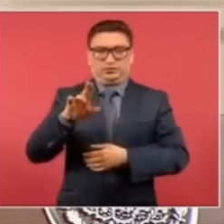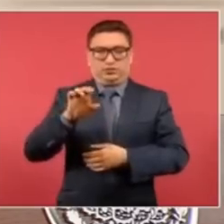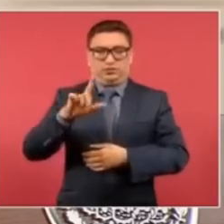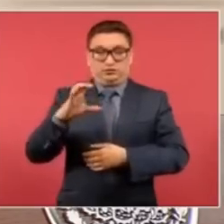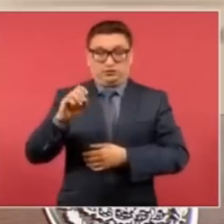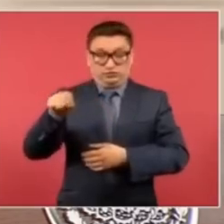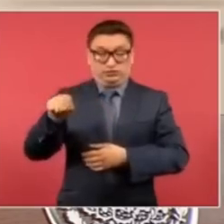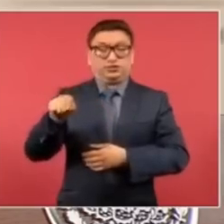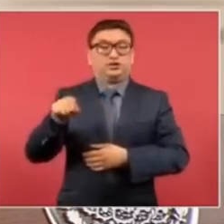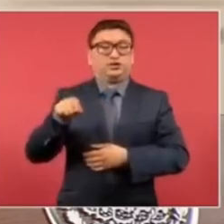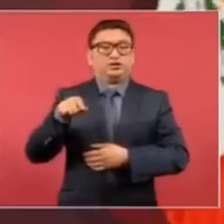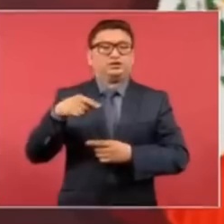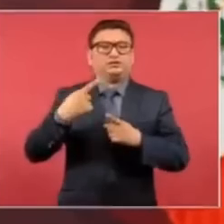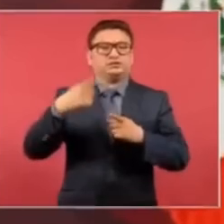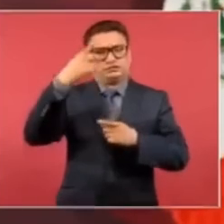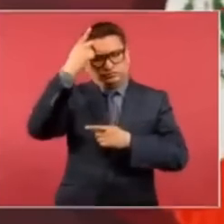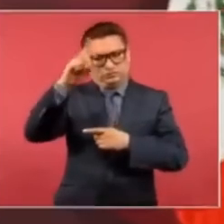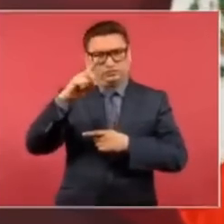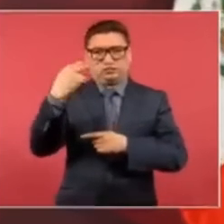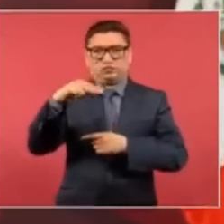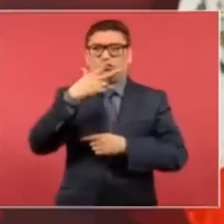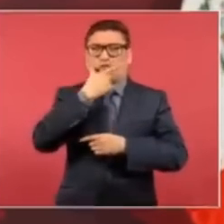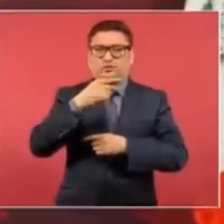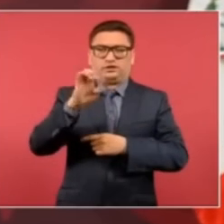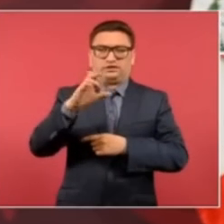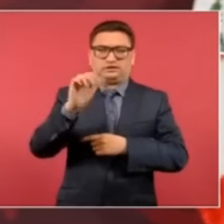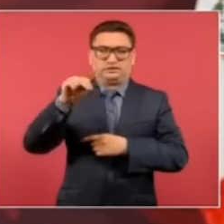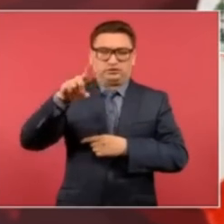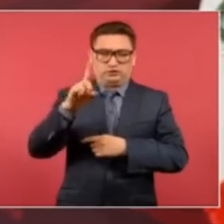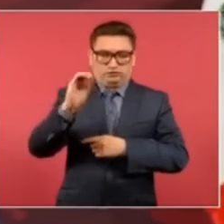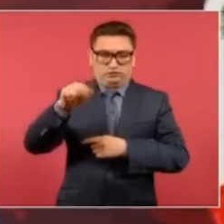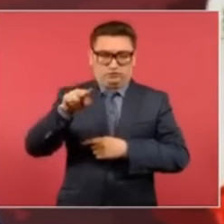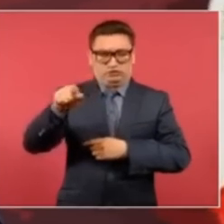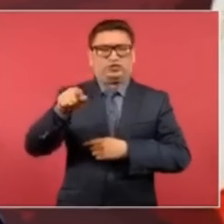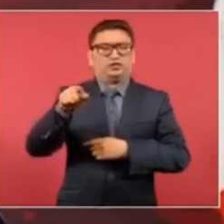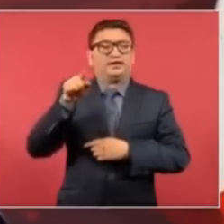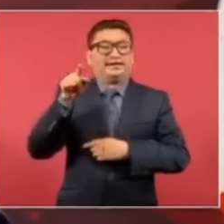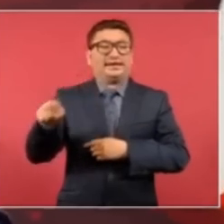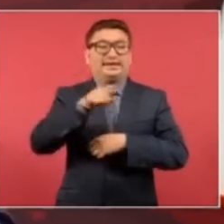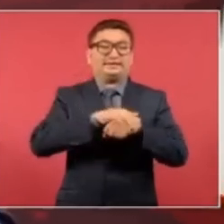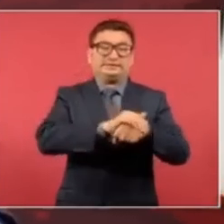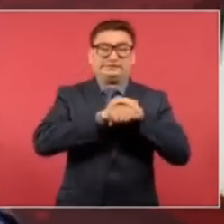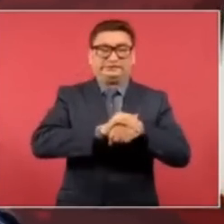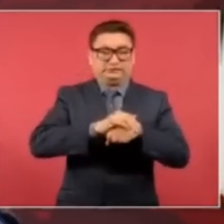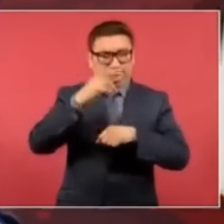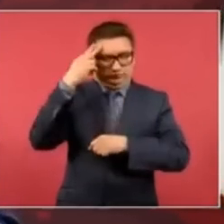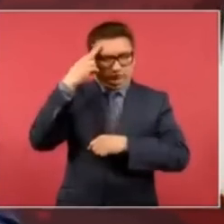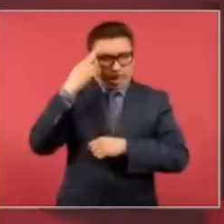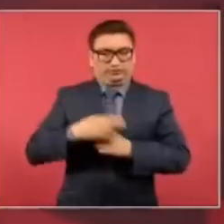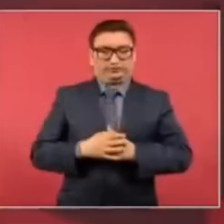era de un señor Escandón, muy amigo de Porfirio Díaz.